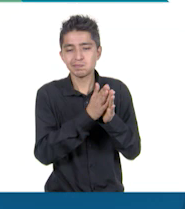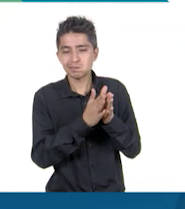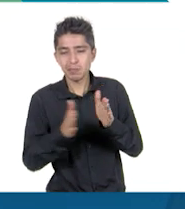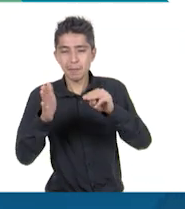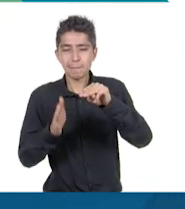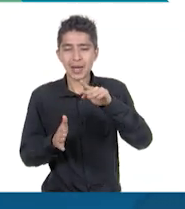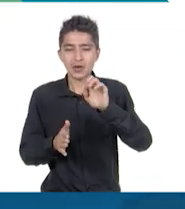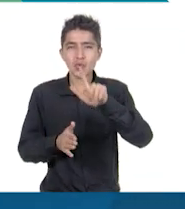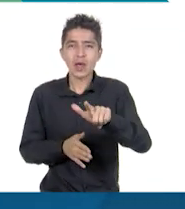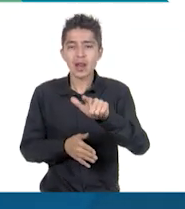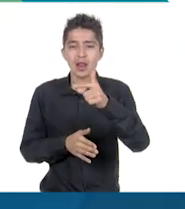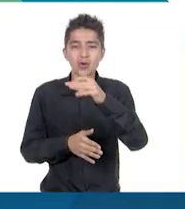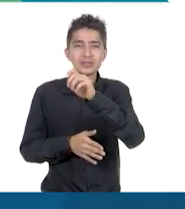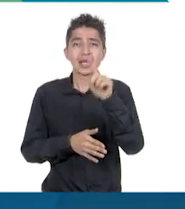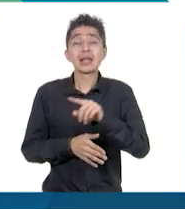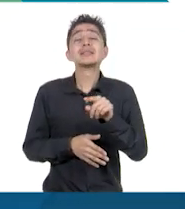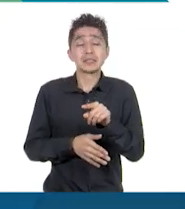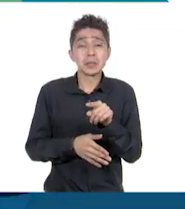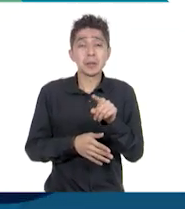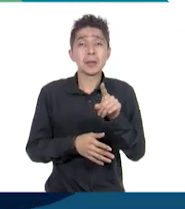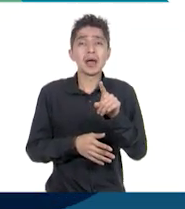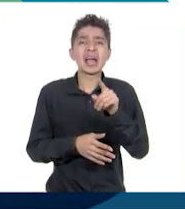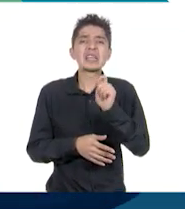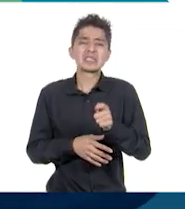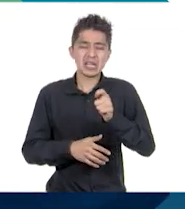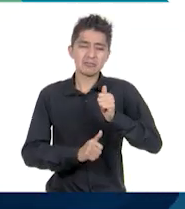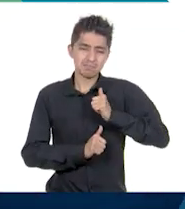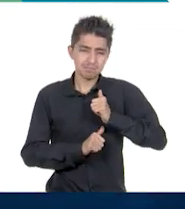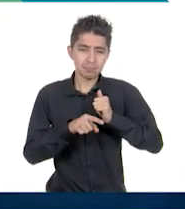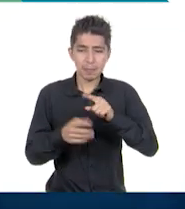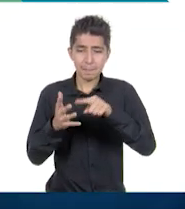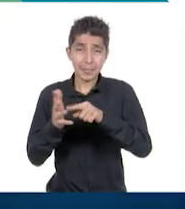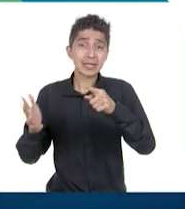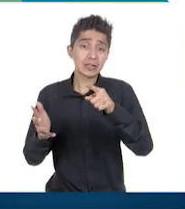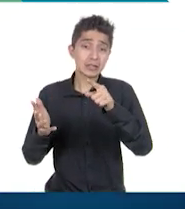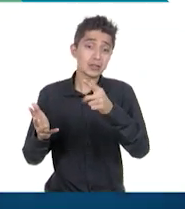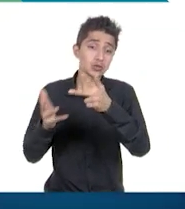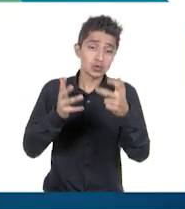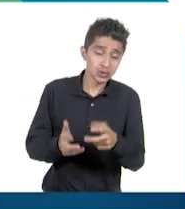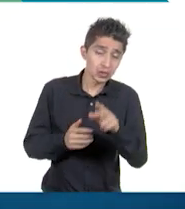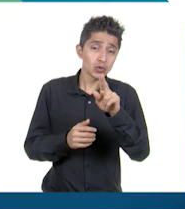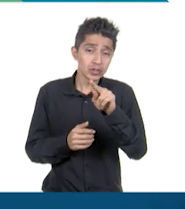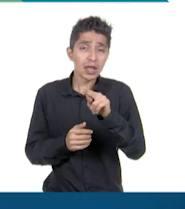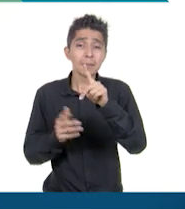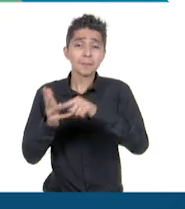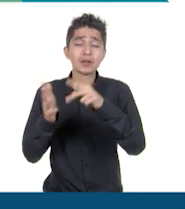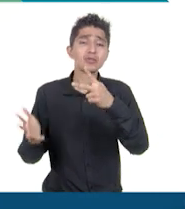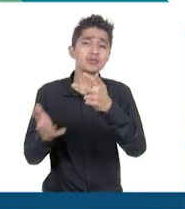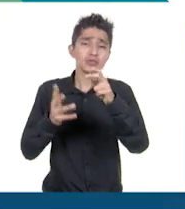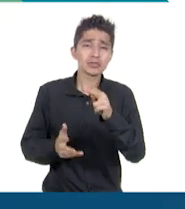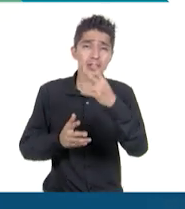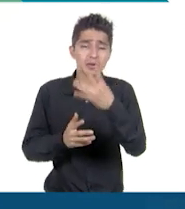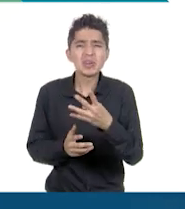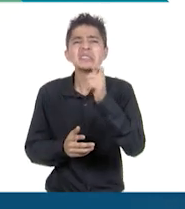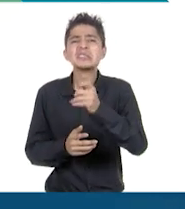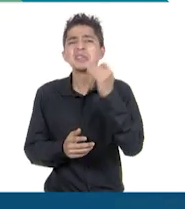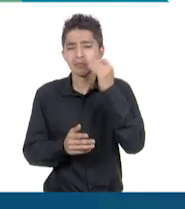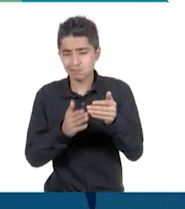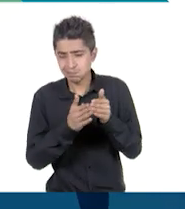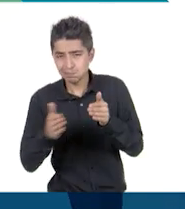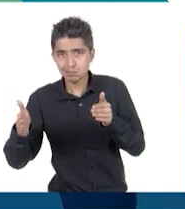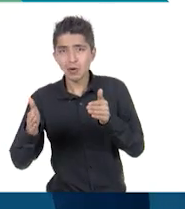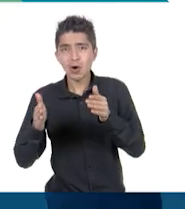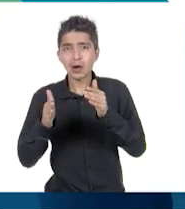Manuel González se hizo cargo entre 1880 y 1884. Fue durante este gobierno que se modificó